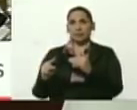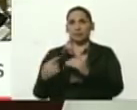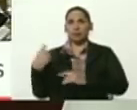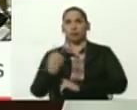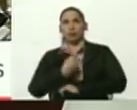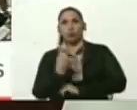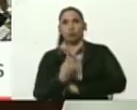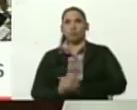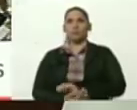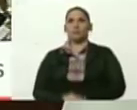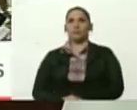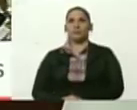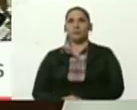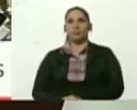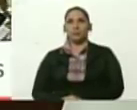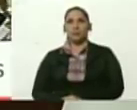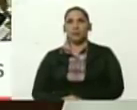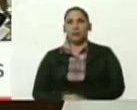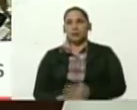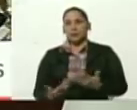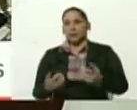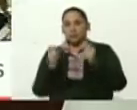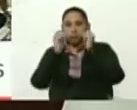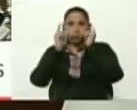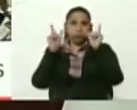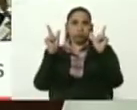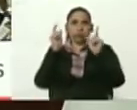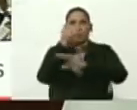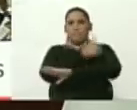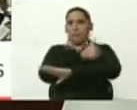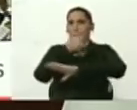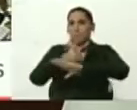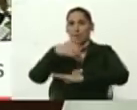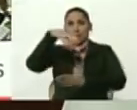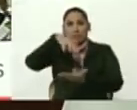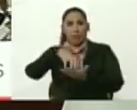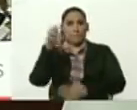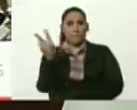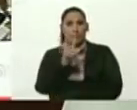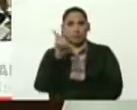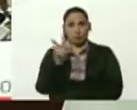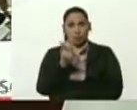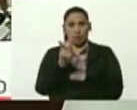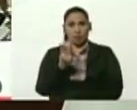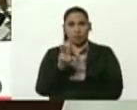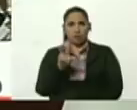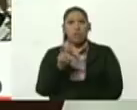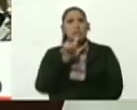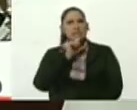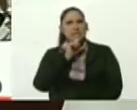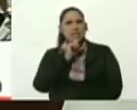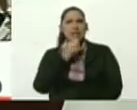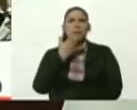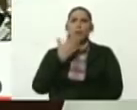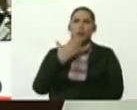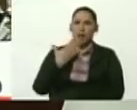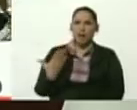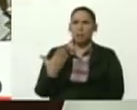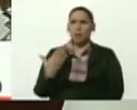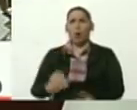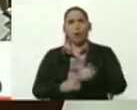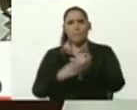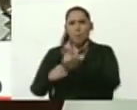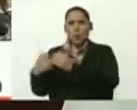solamente consternado a las autoridades del Estado, a quienes pudieran ser afectos al Estado, al gobierno